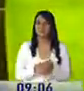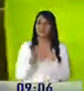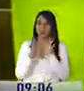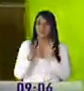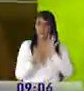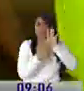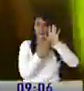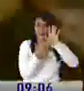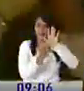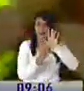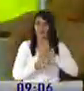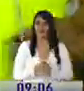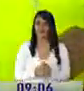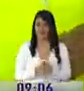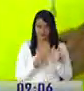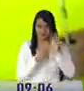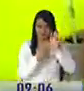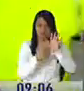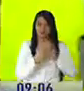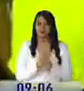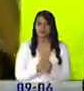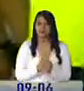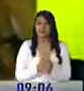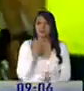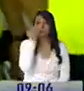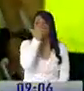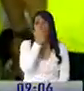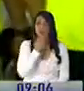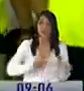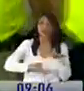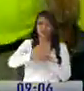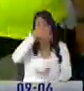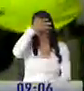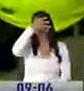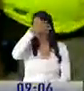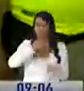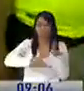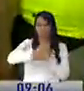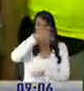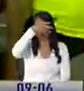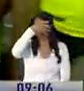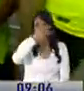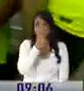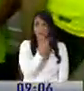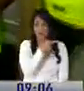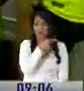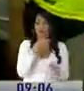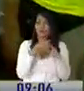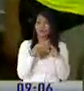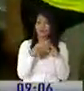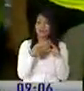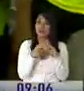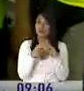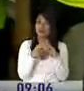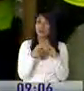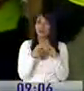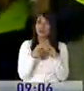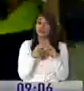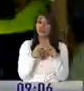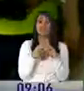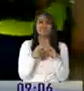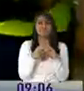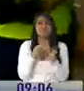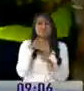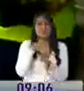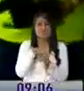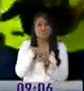mostrar ya algo nada más para que vean lo lindo que es este intercambio cultural porque no sé si ustedes conocen el famoso tereré paraguayo acá